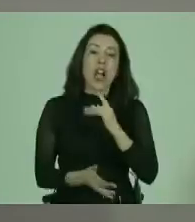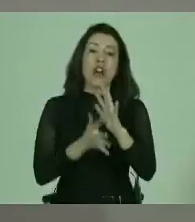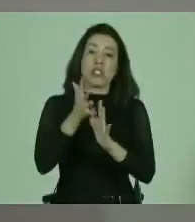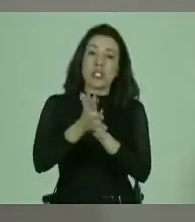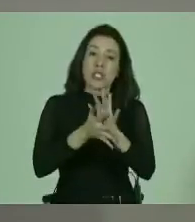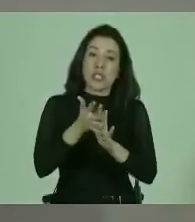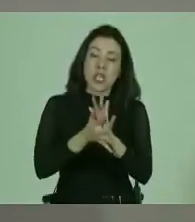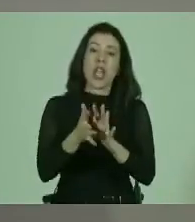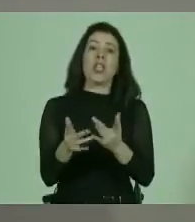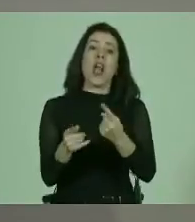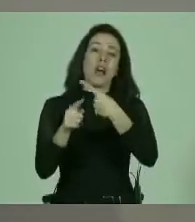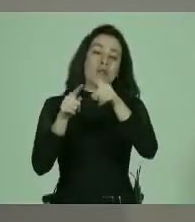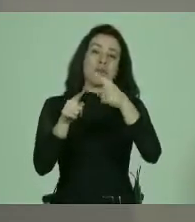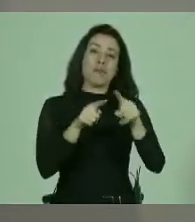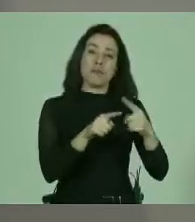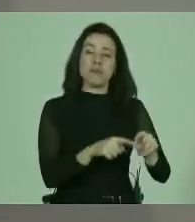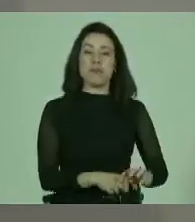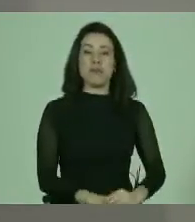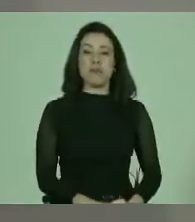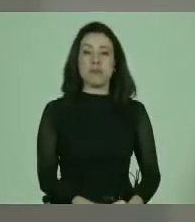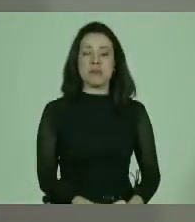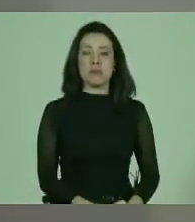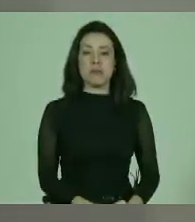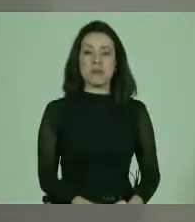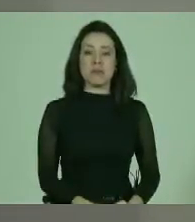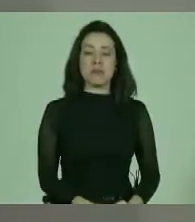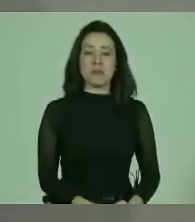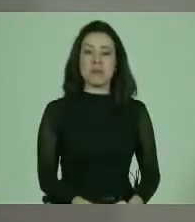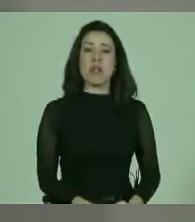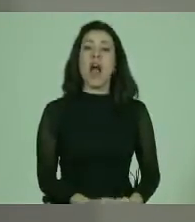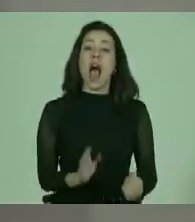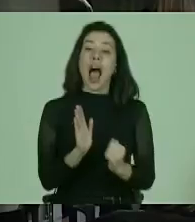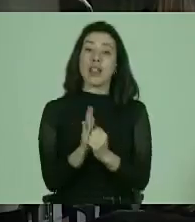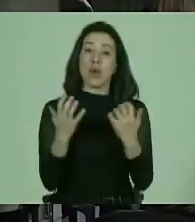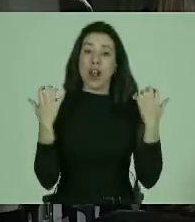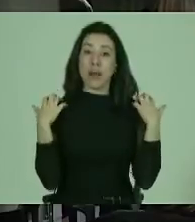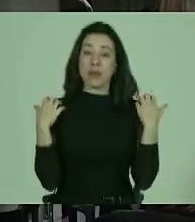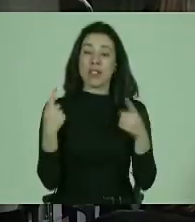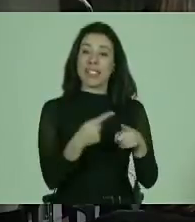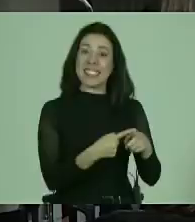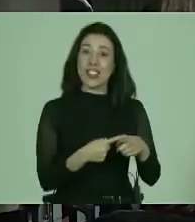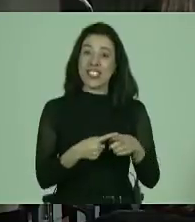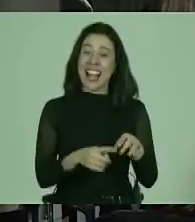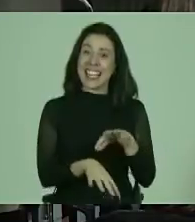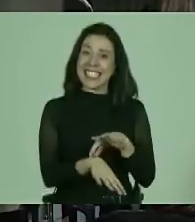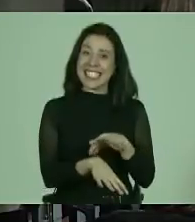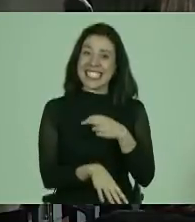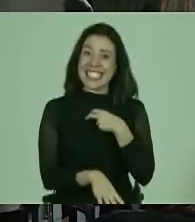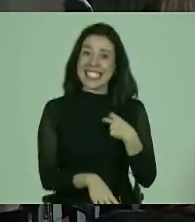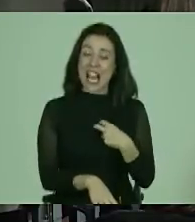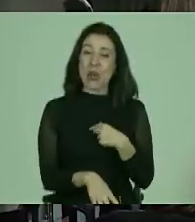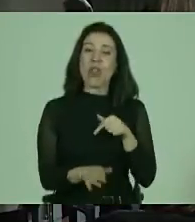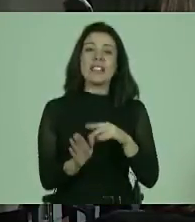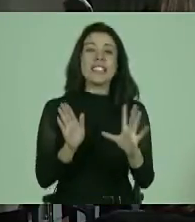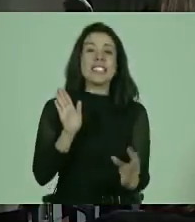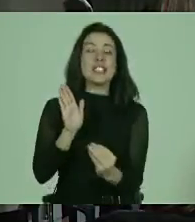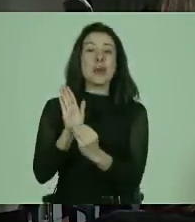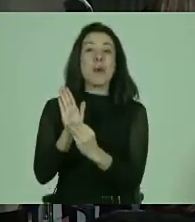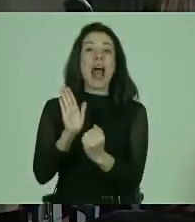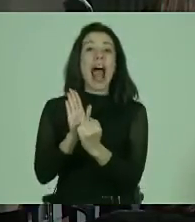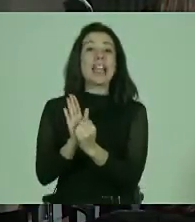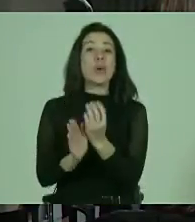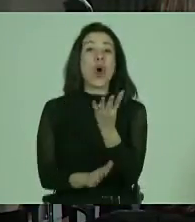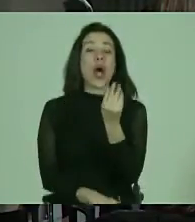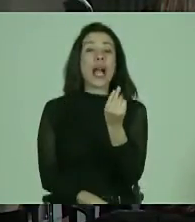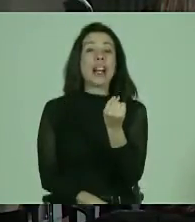etcétera el artículo de la responsabilidad social en salud este viene recogido en el artículo